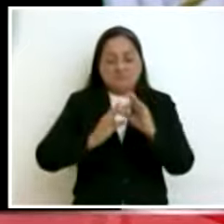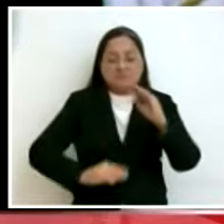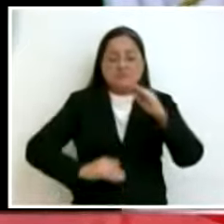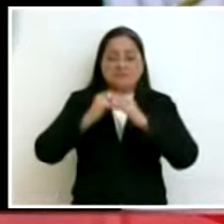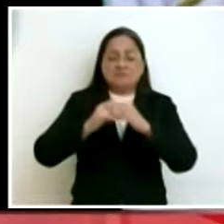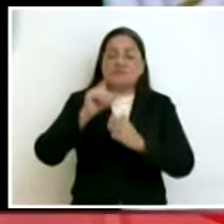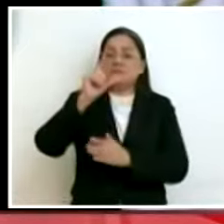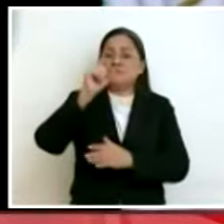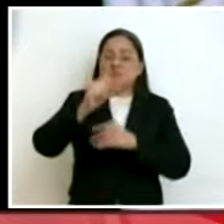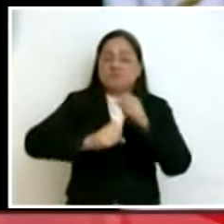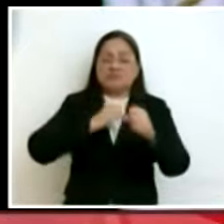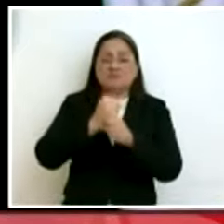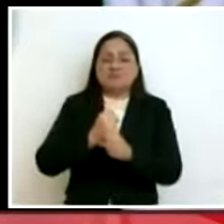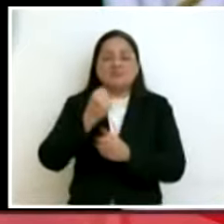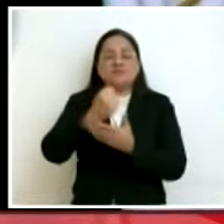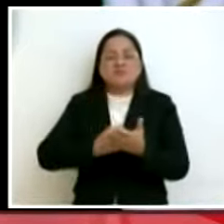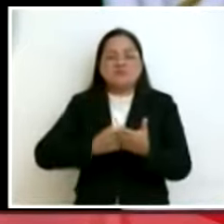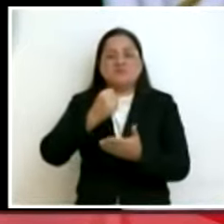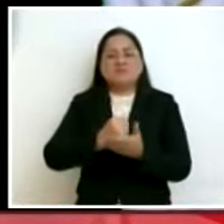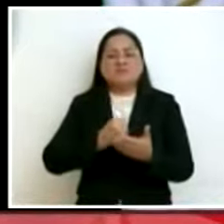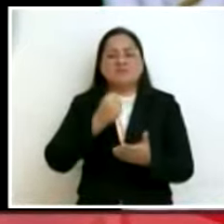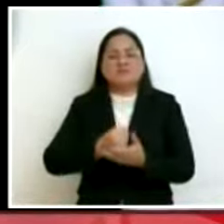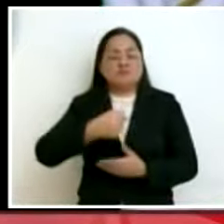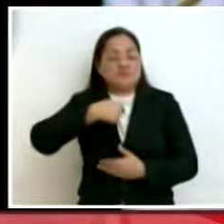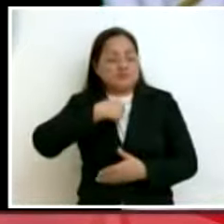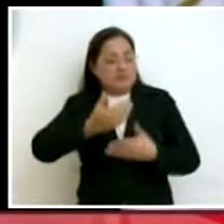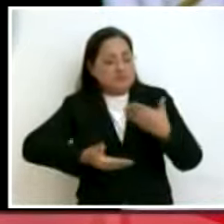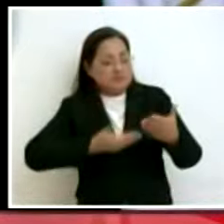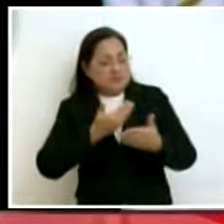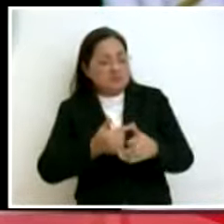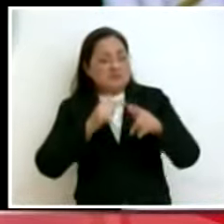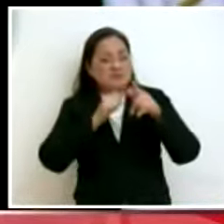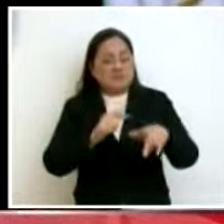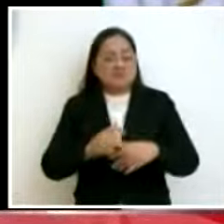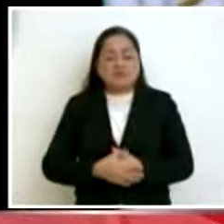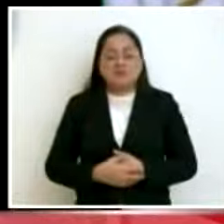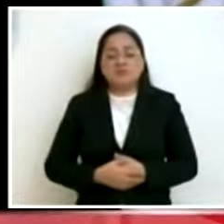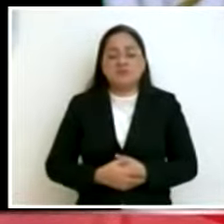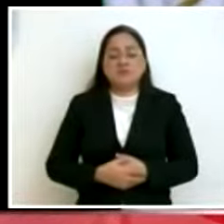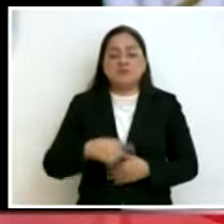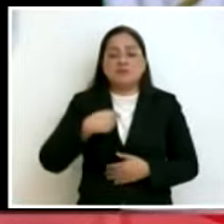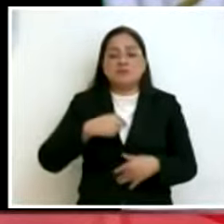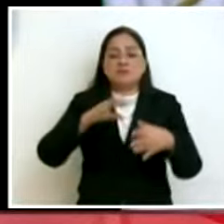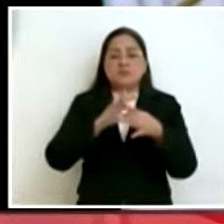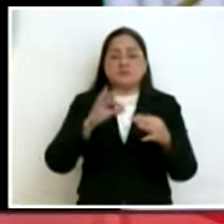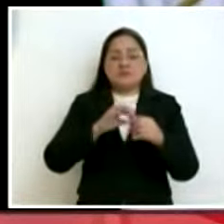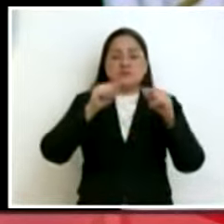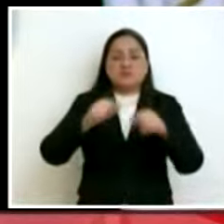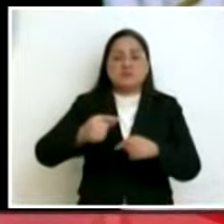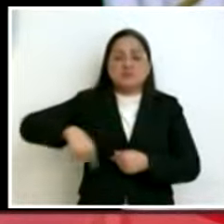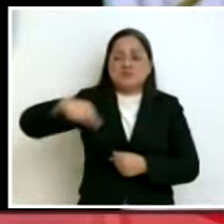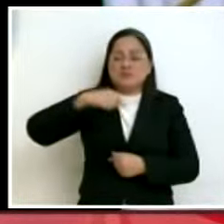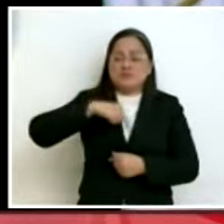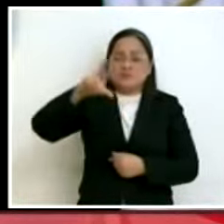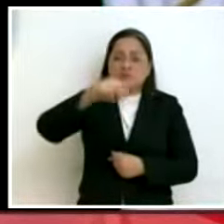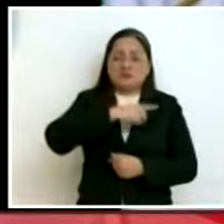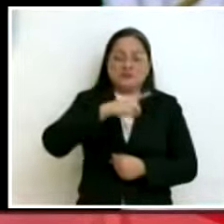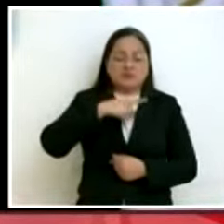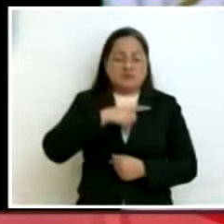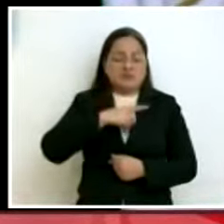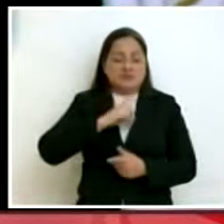he venido a la tribuna a sostener mis propuestas y a decirles que nuestro trabajo es no tener miedo